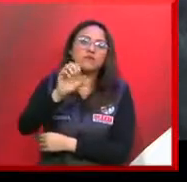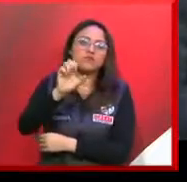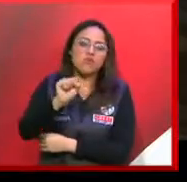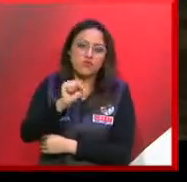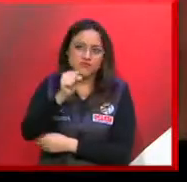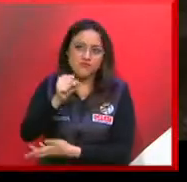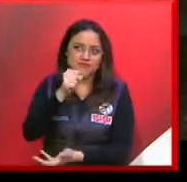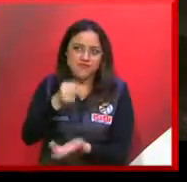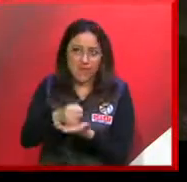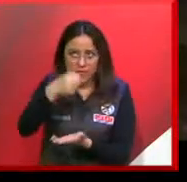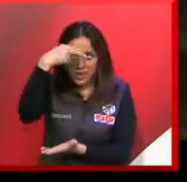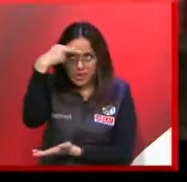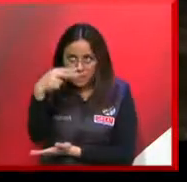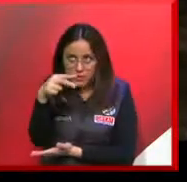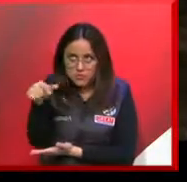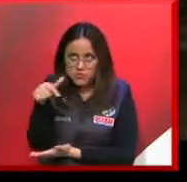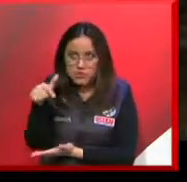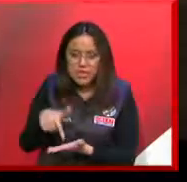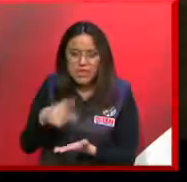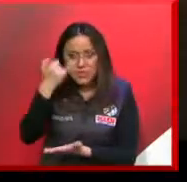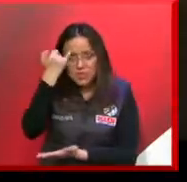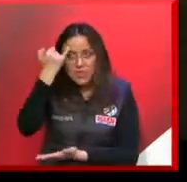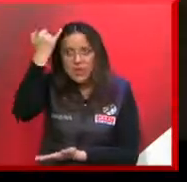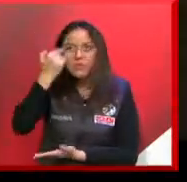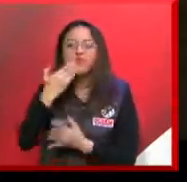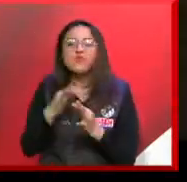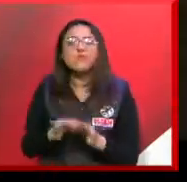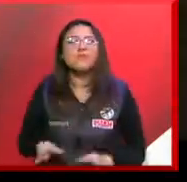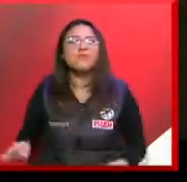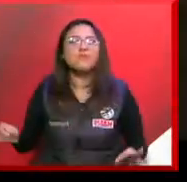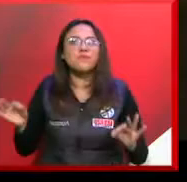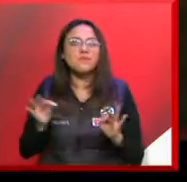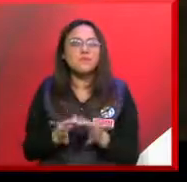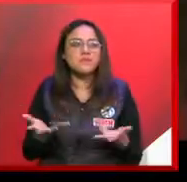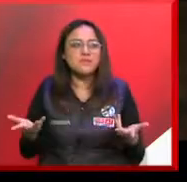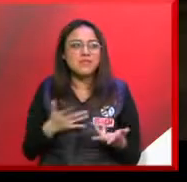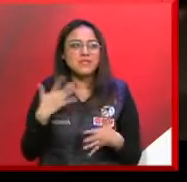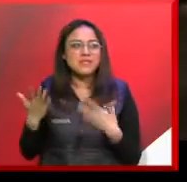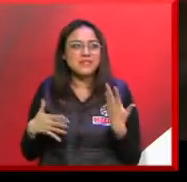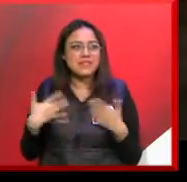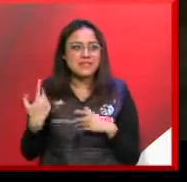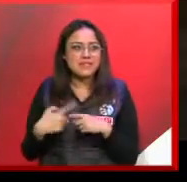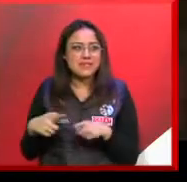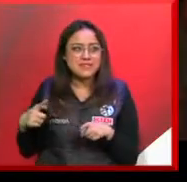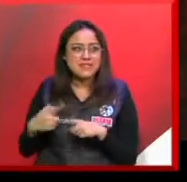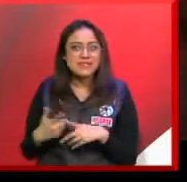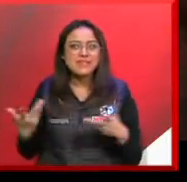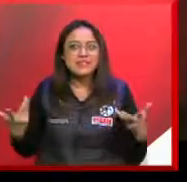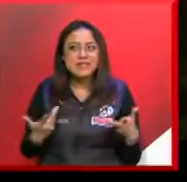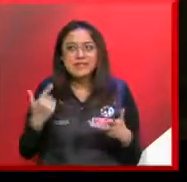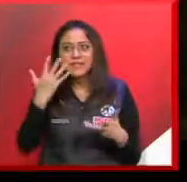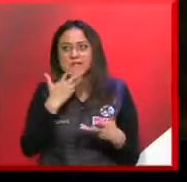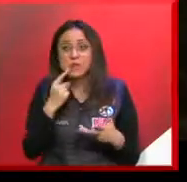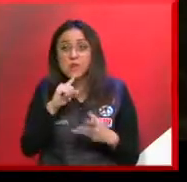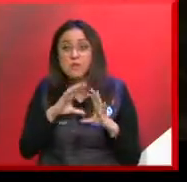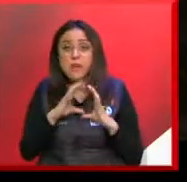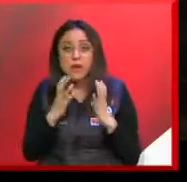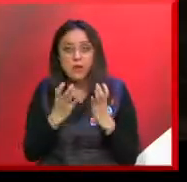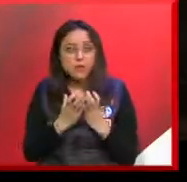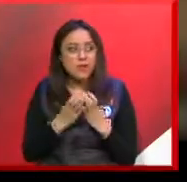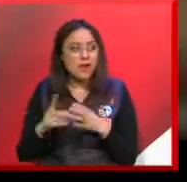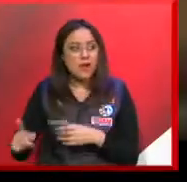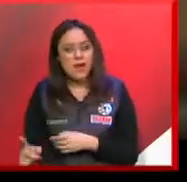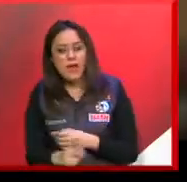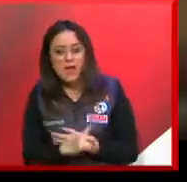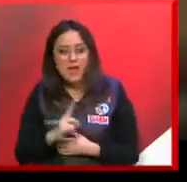México. Aquí, la creatividad es un elemento principal para divertirse. Y con solo una pelota, aros y una